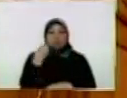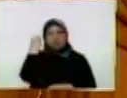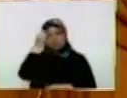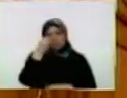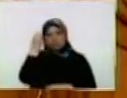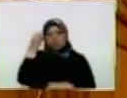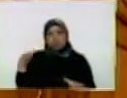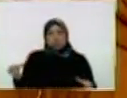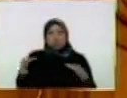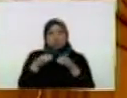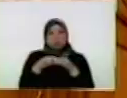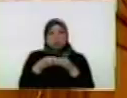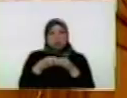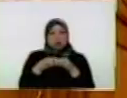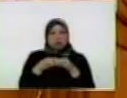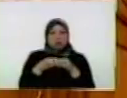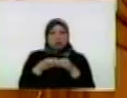grupo